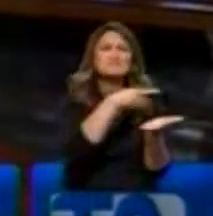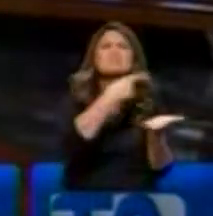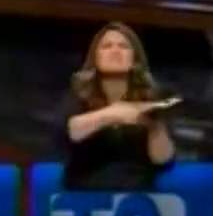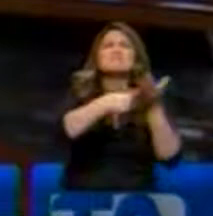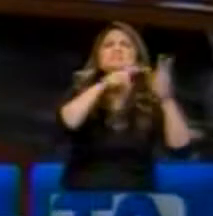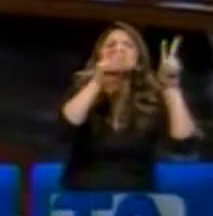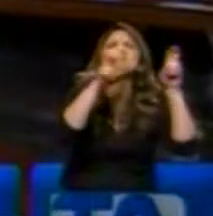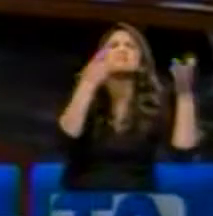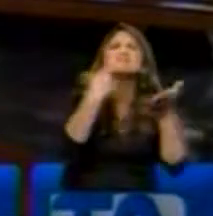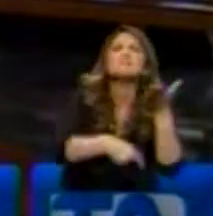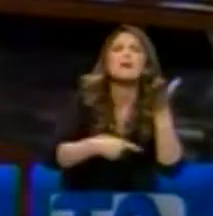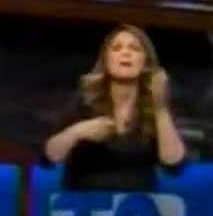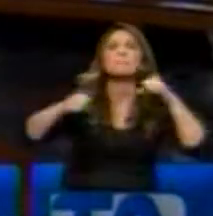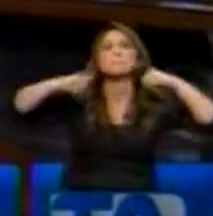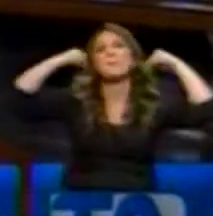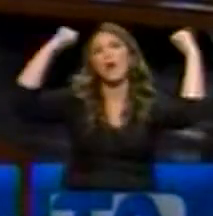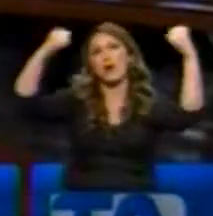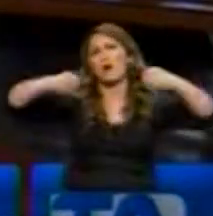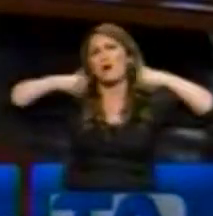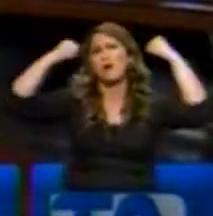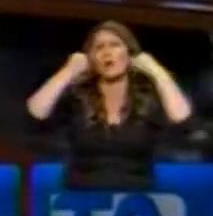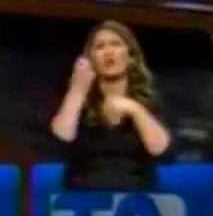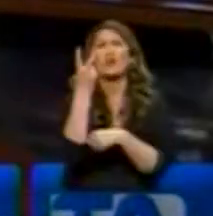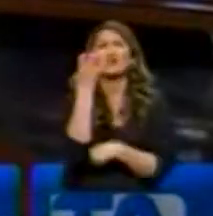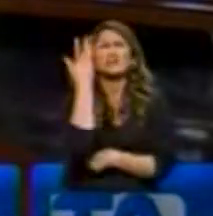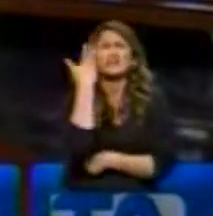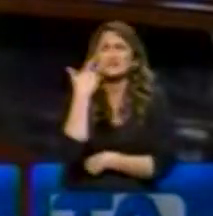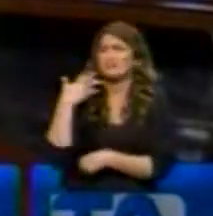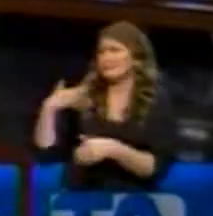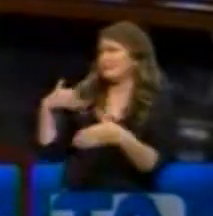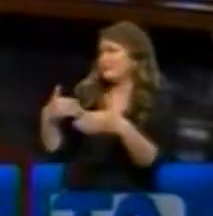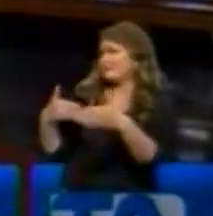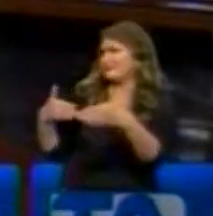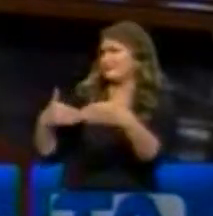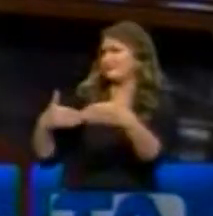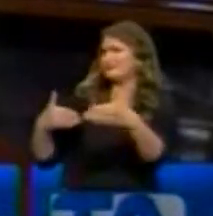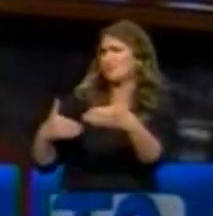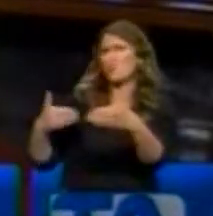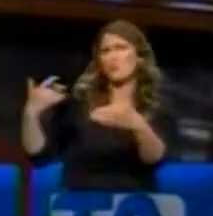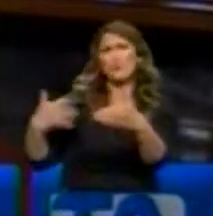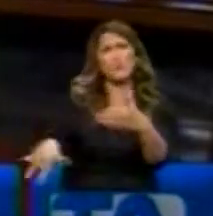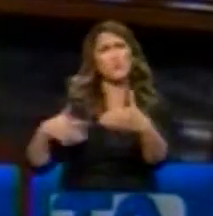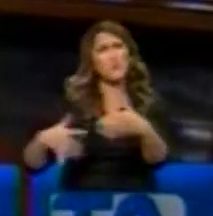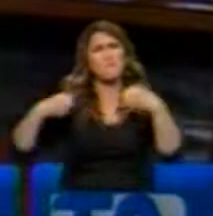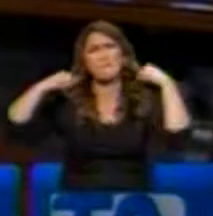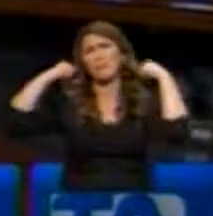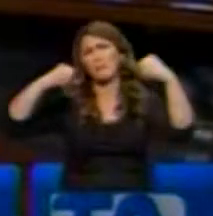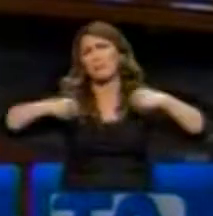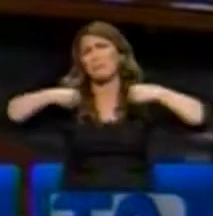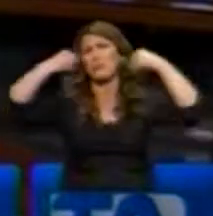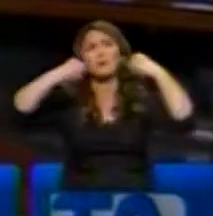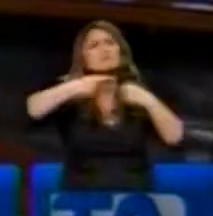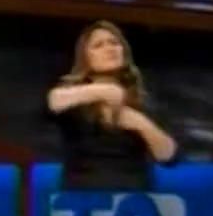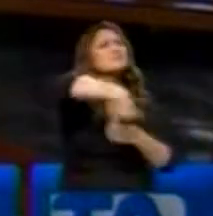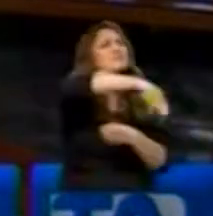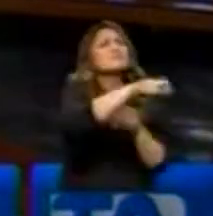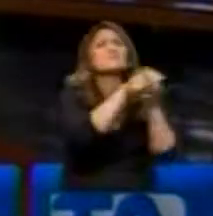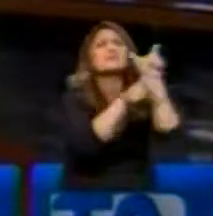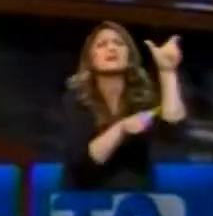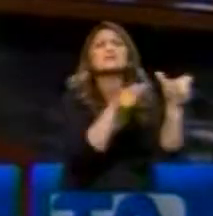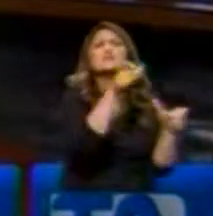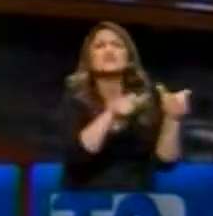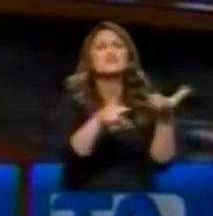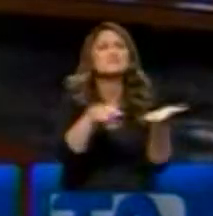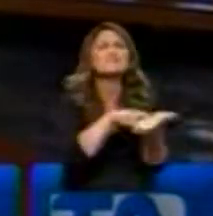estas jornadas de protestas. El debate ha sido bastante extenso, hay cerca de 50 legisladores inscritos. Los que